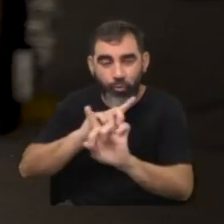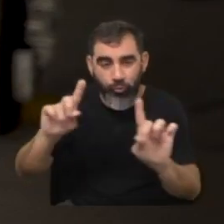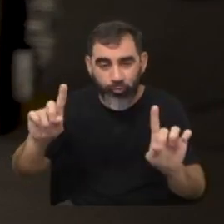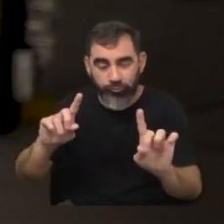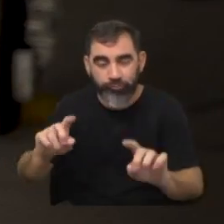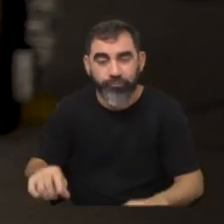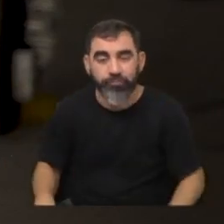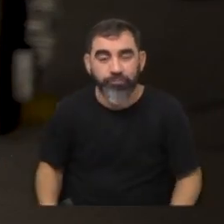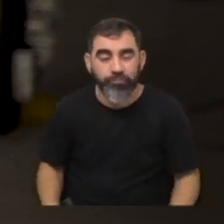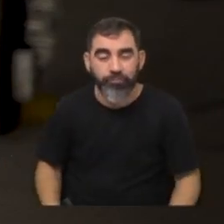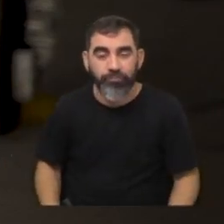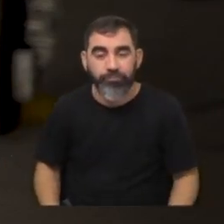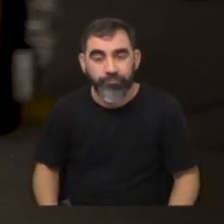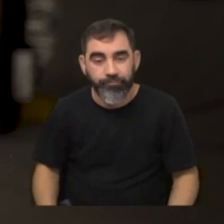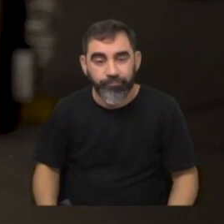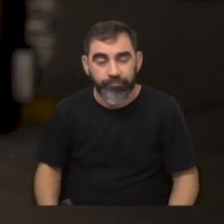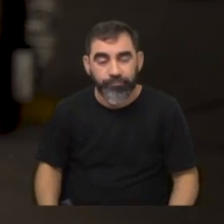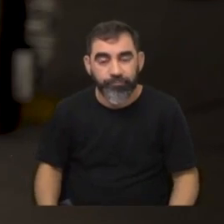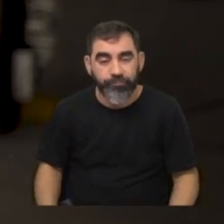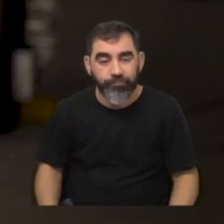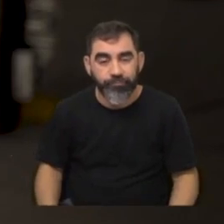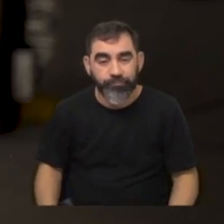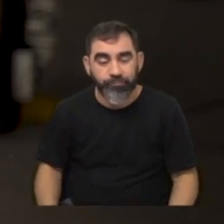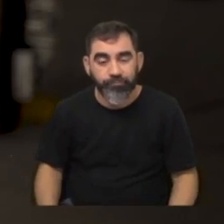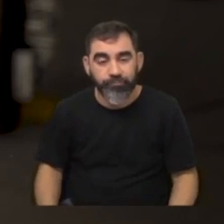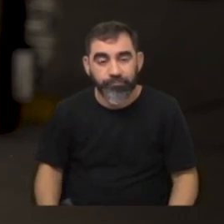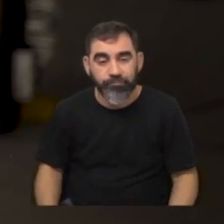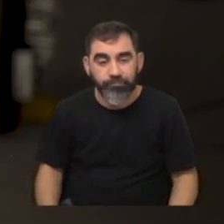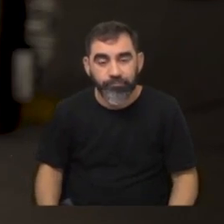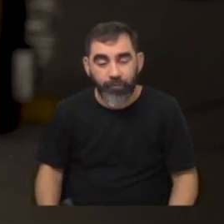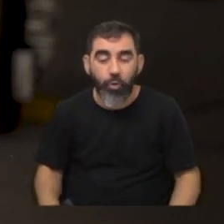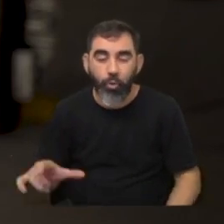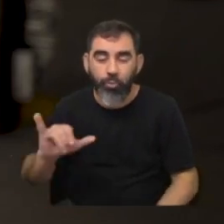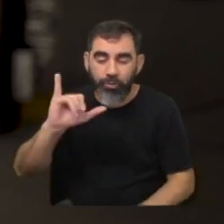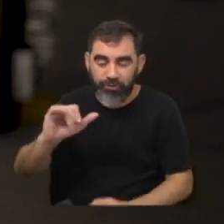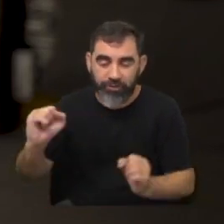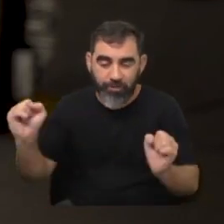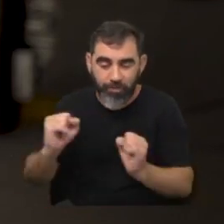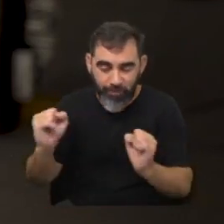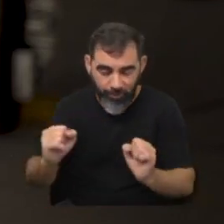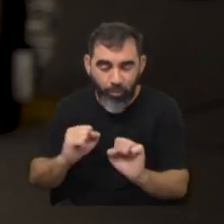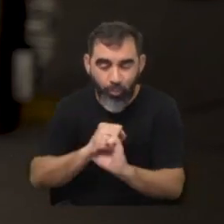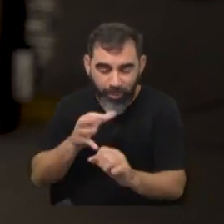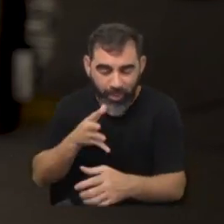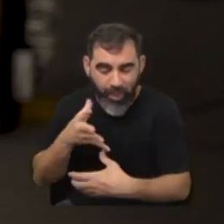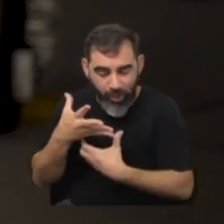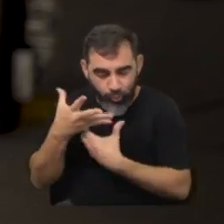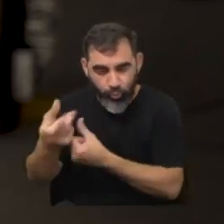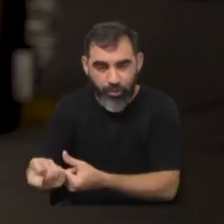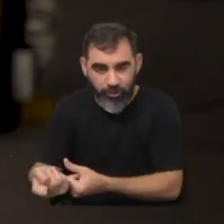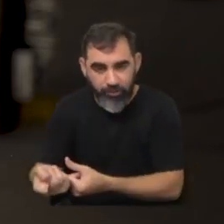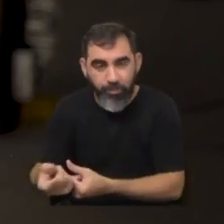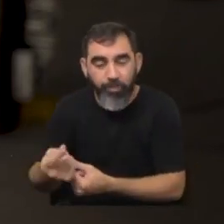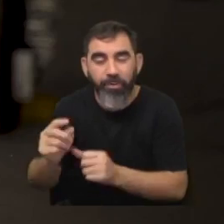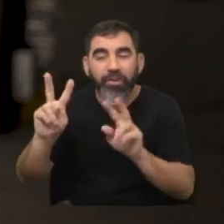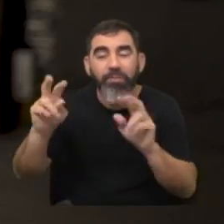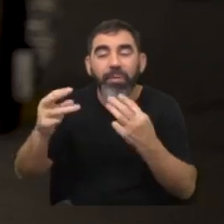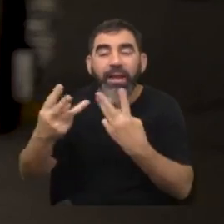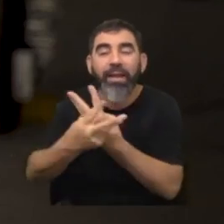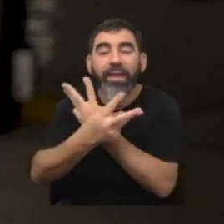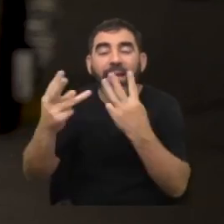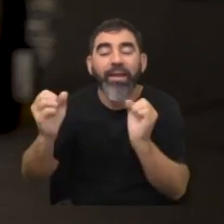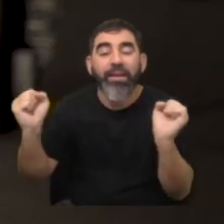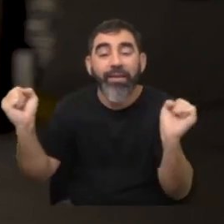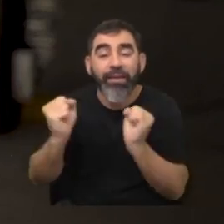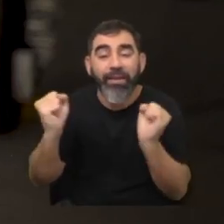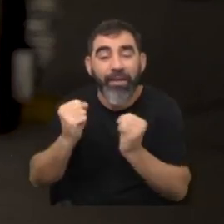me refiero, en el miedo específico al avión, que por supuesto tenemos las herramientas para trabajarlo, sino también como de